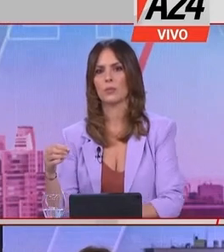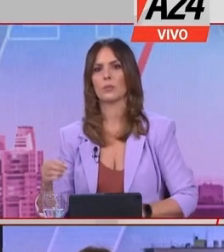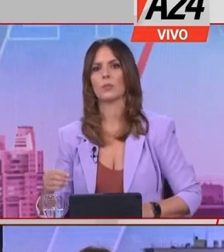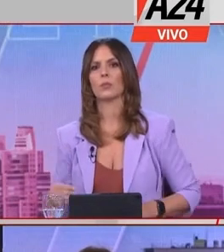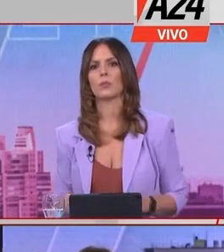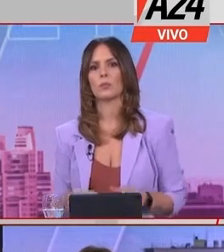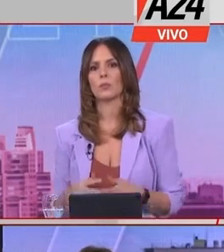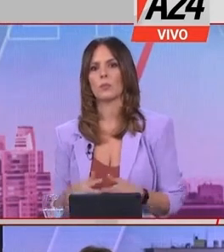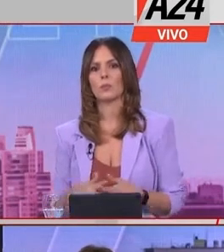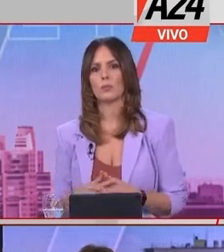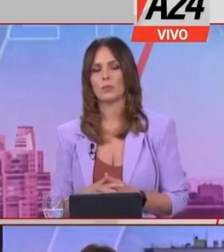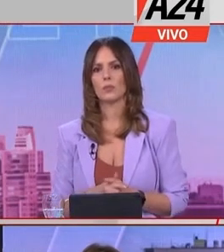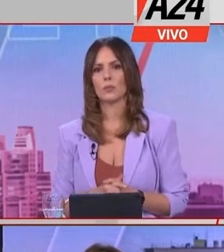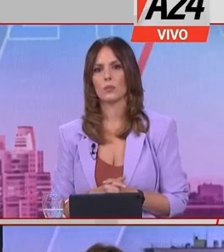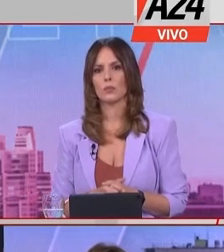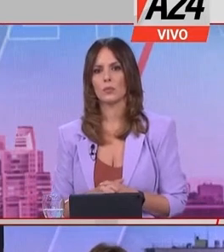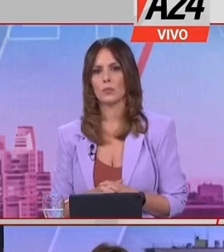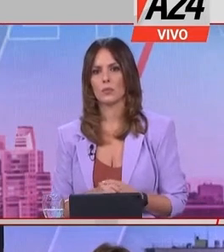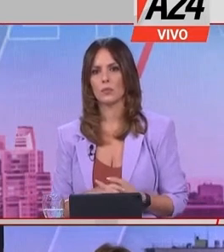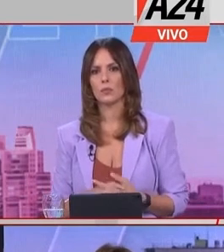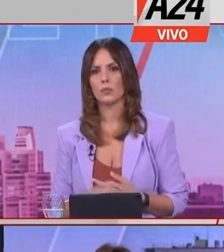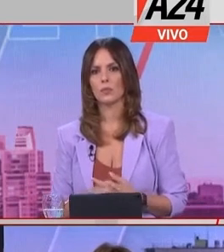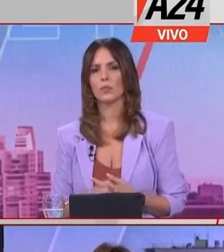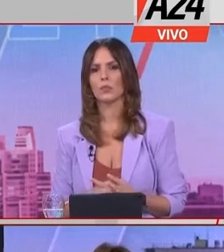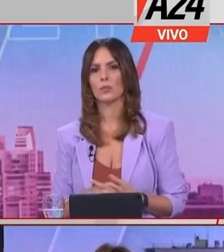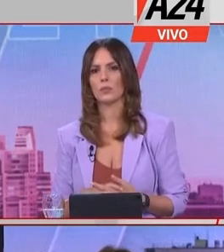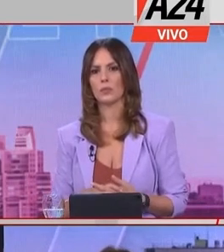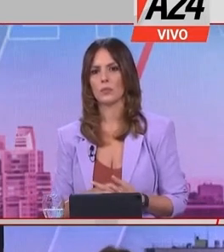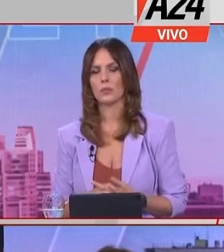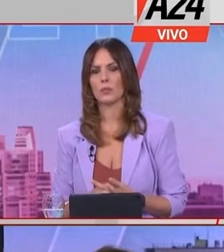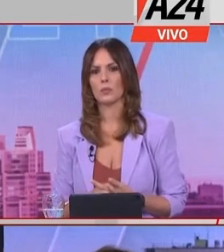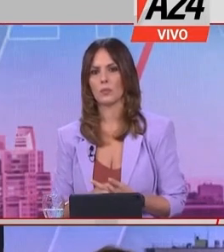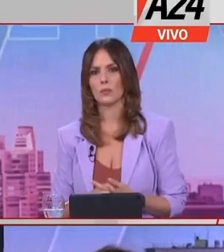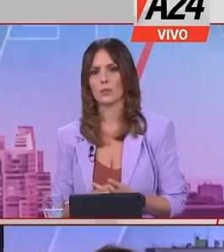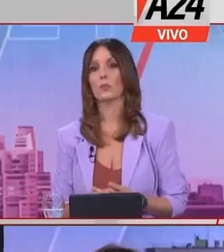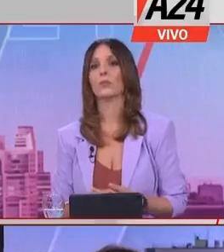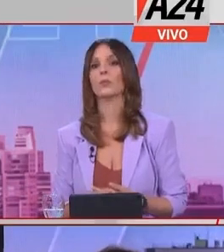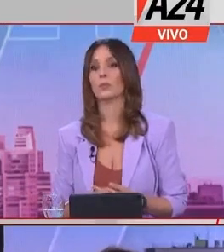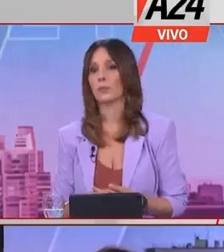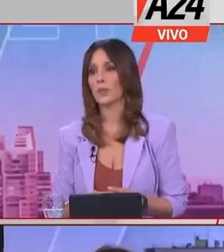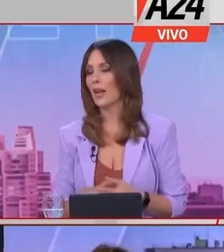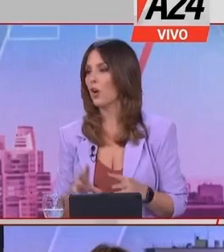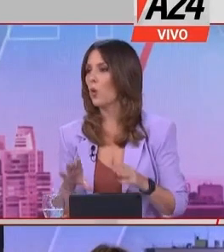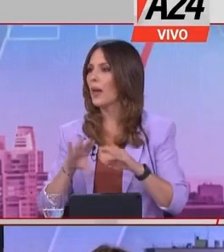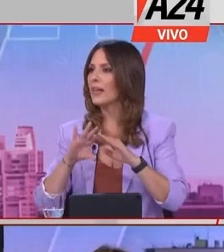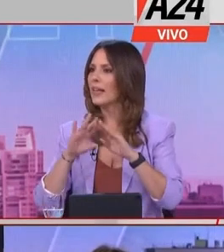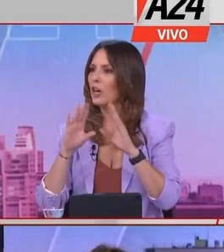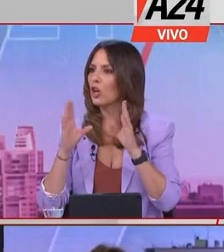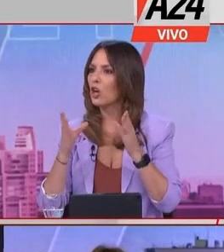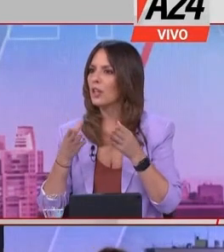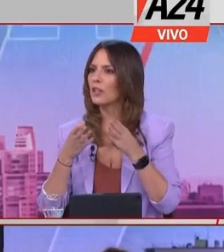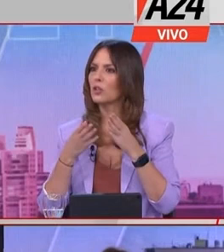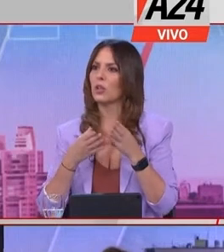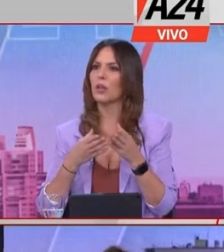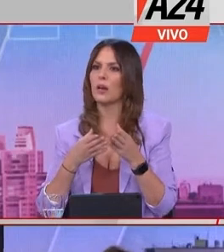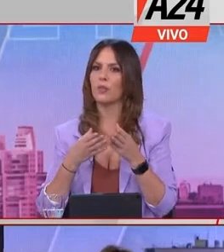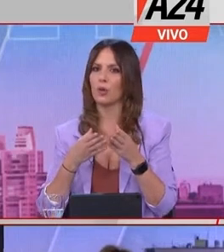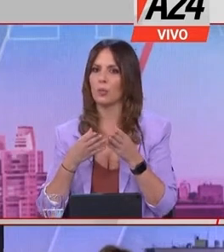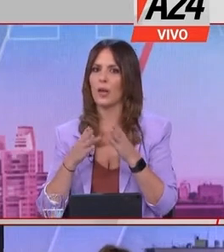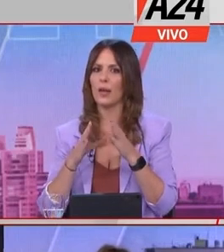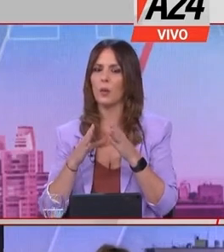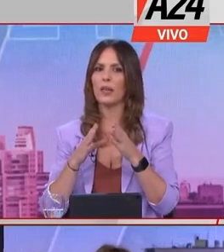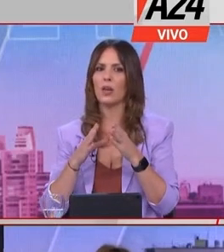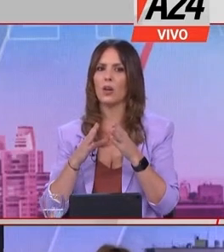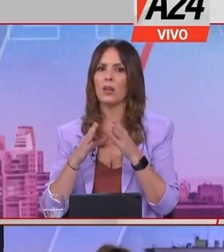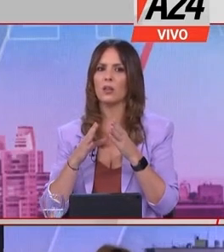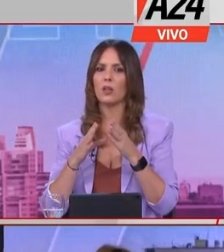puede presentarse si ya ocupó en forma consecutiva cualquiera de los cargos, a gobernador, claro, en cualquier rol dentro de la